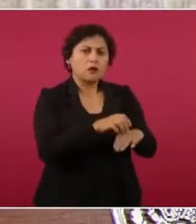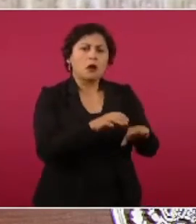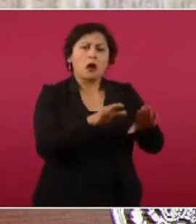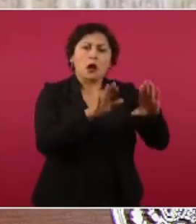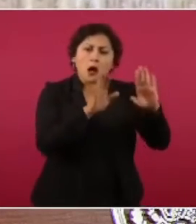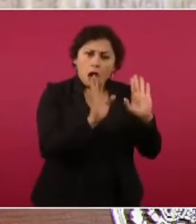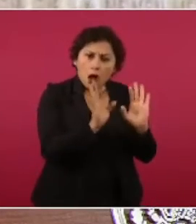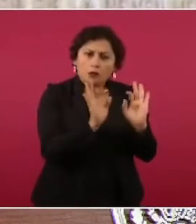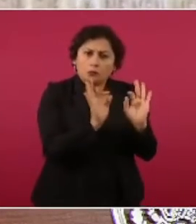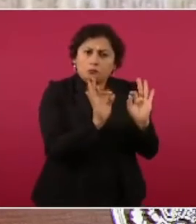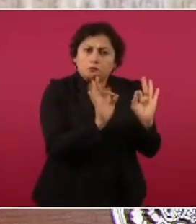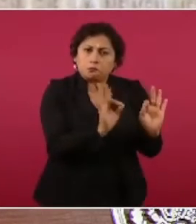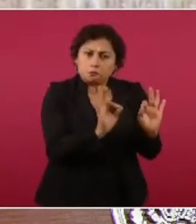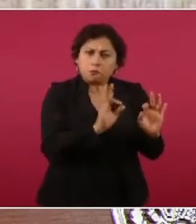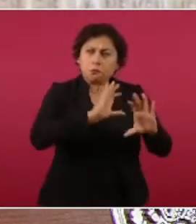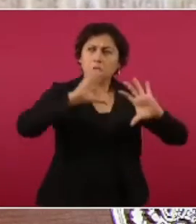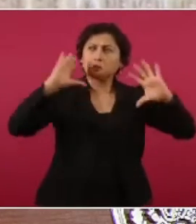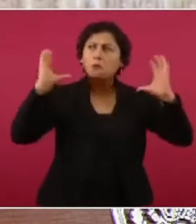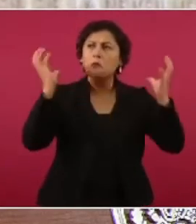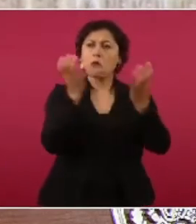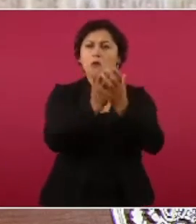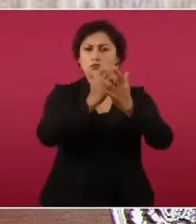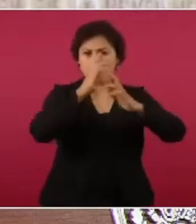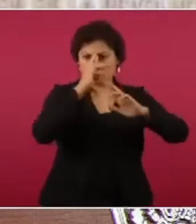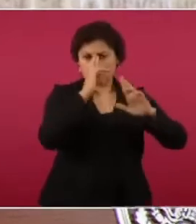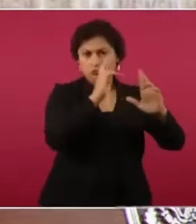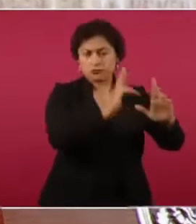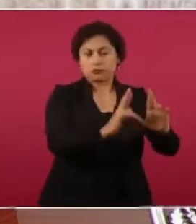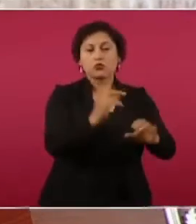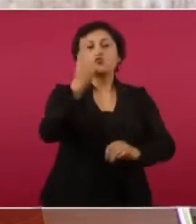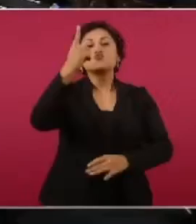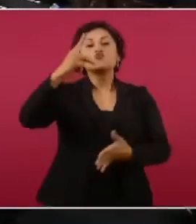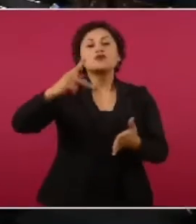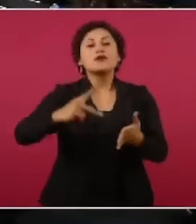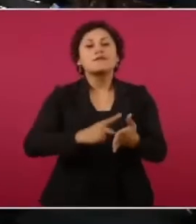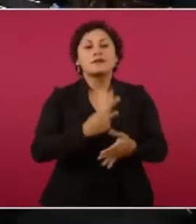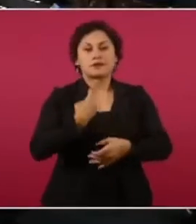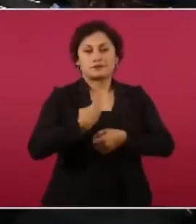a nivel mundial. Una vez me invitaron